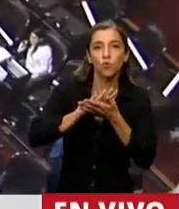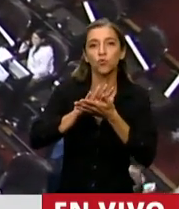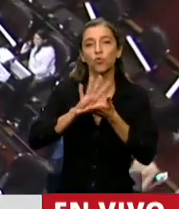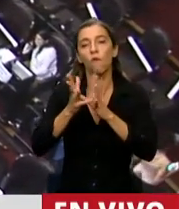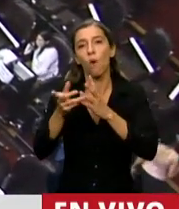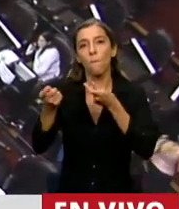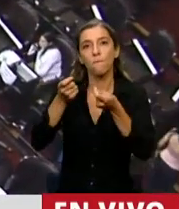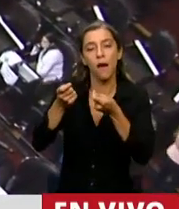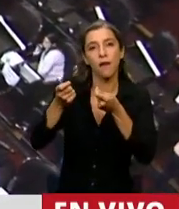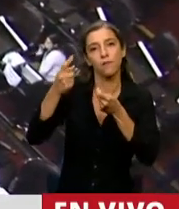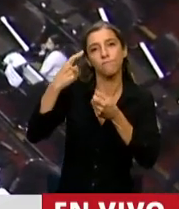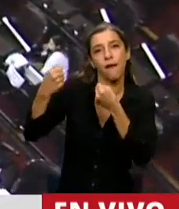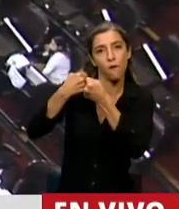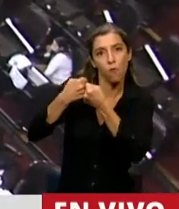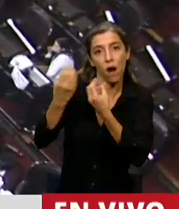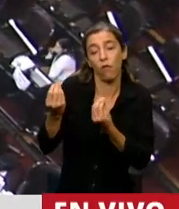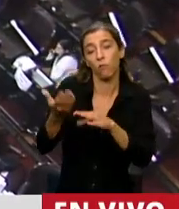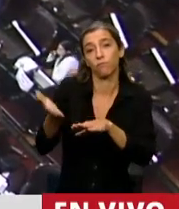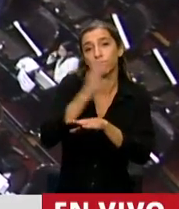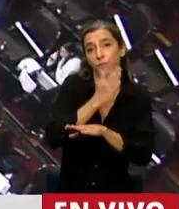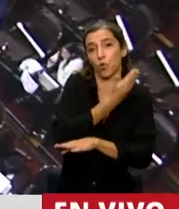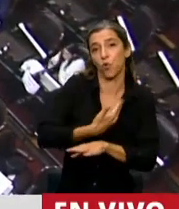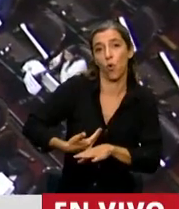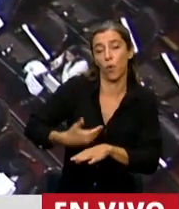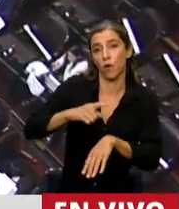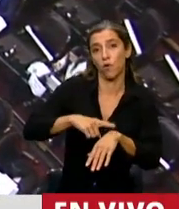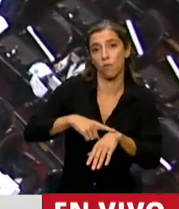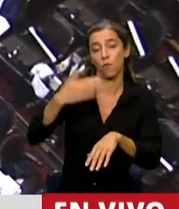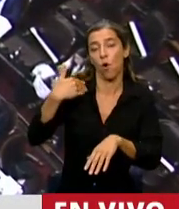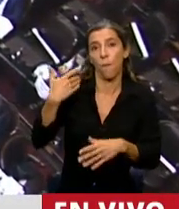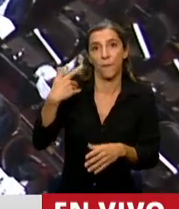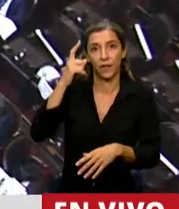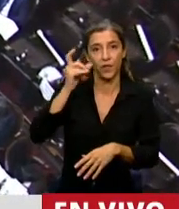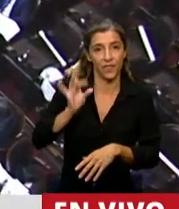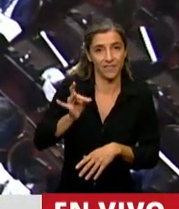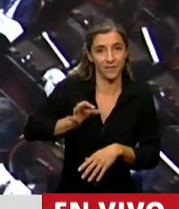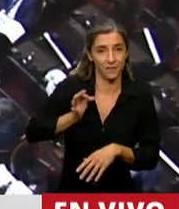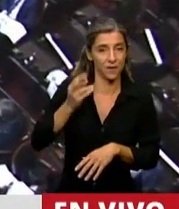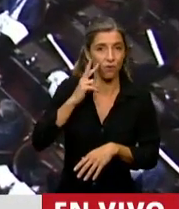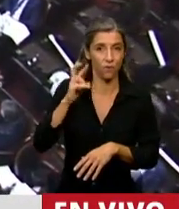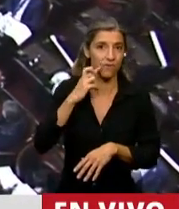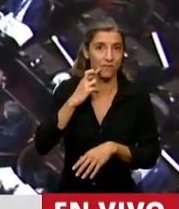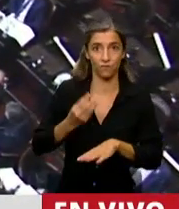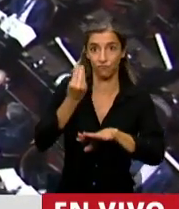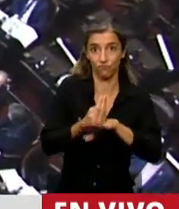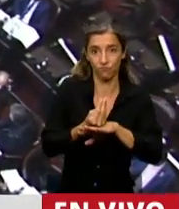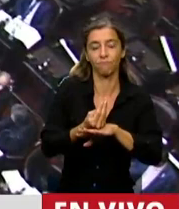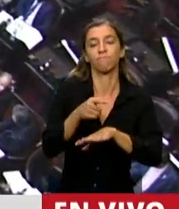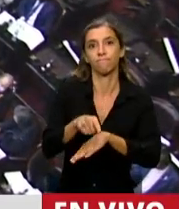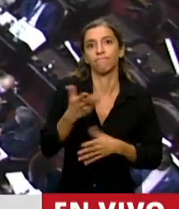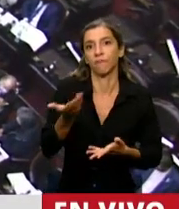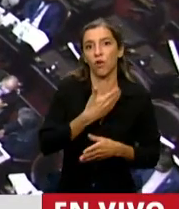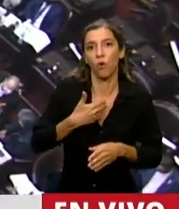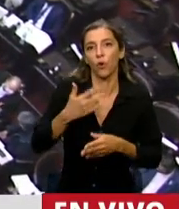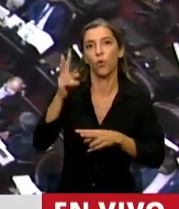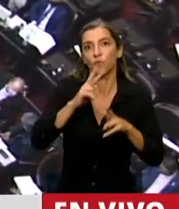insostenible que recibió nuestro gobierno cuando le tocó asumir el 10 de diciembre de 2019. Y si bien después de la crisis